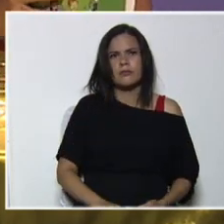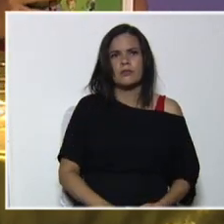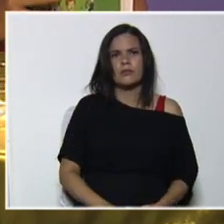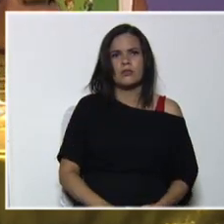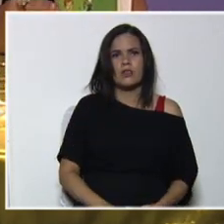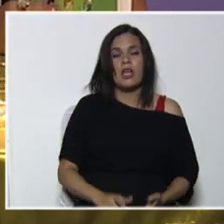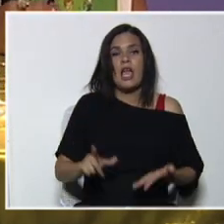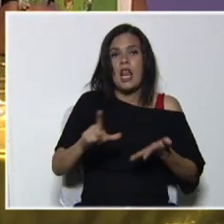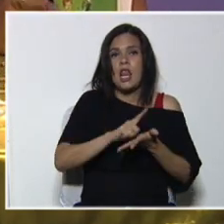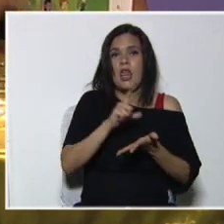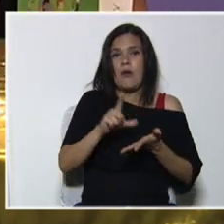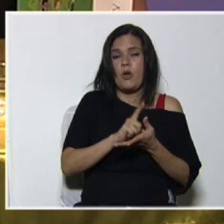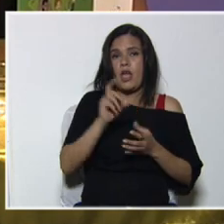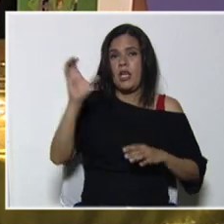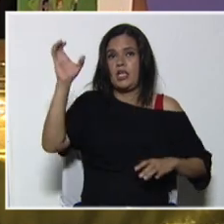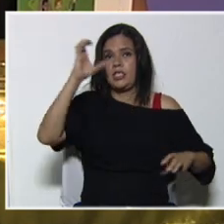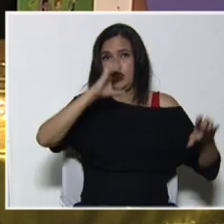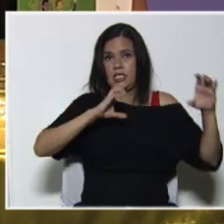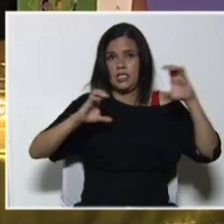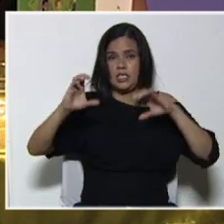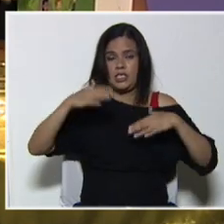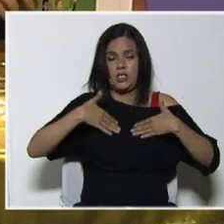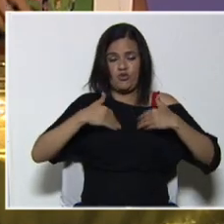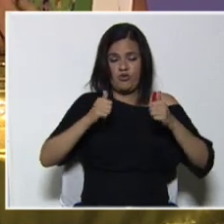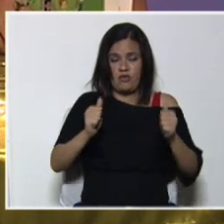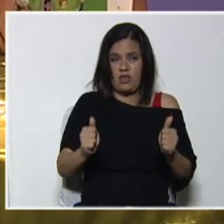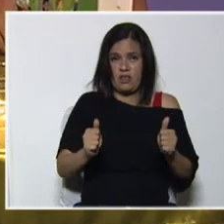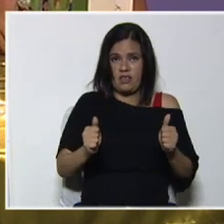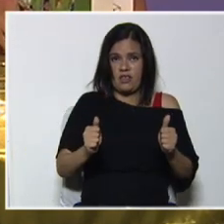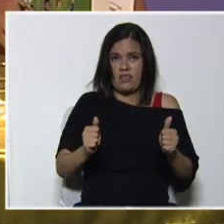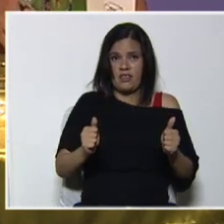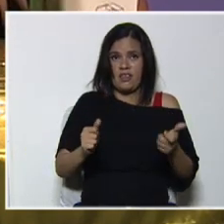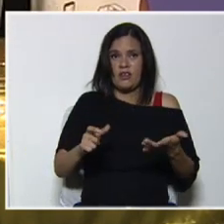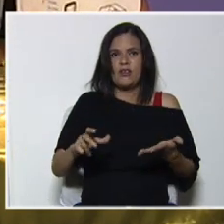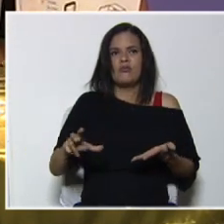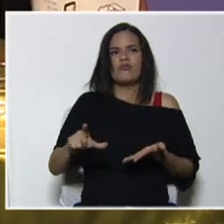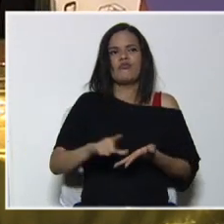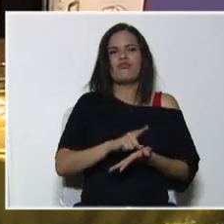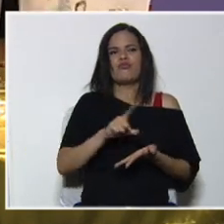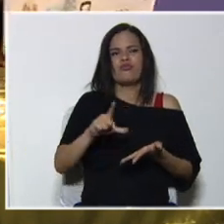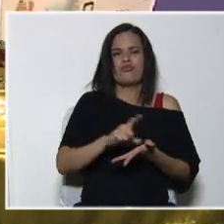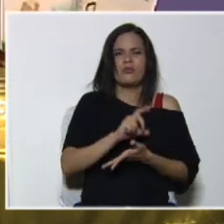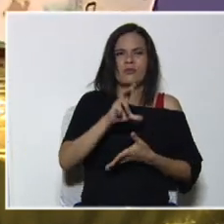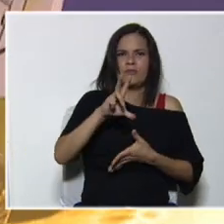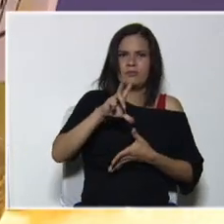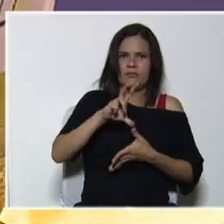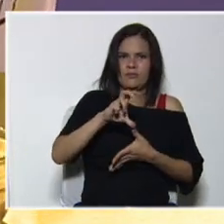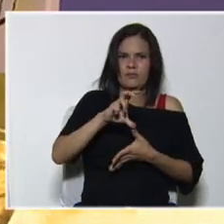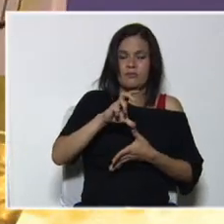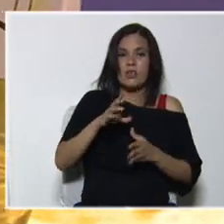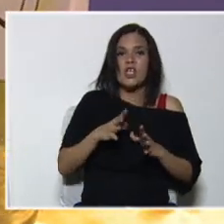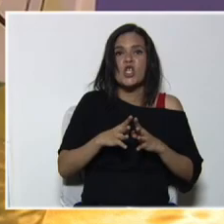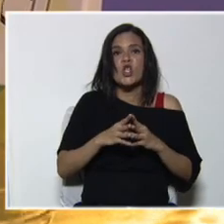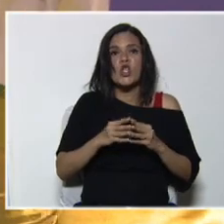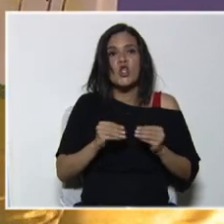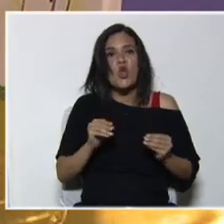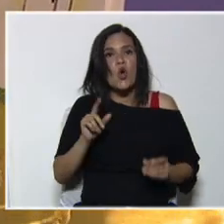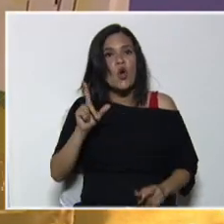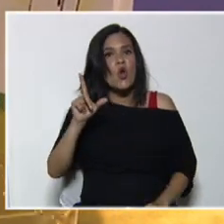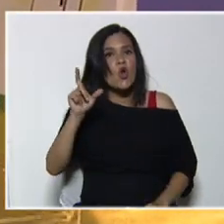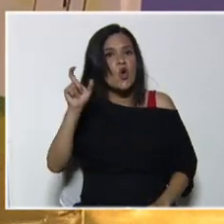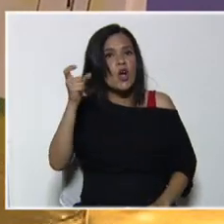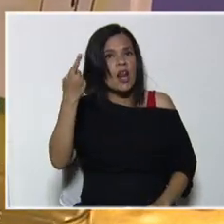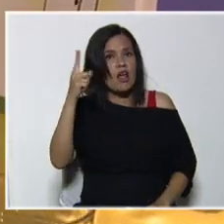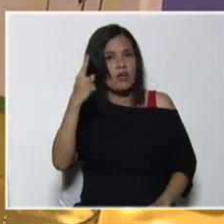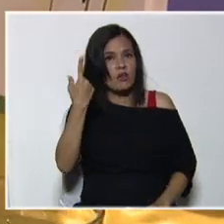es de ciencias naturales de nuestra colección Bicentenario. Y es que en todos los grados trabaja el tema